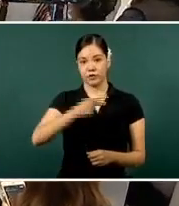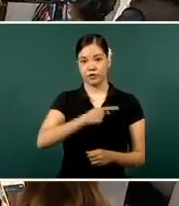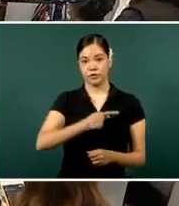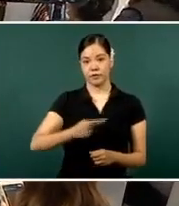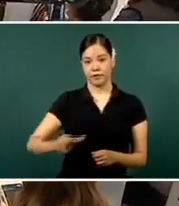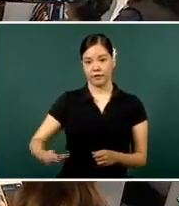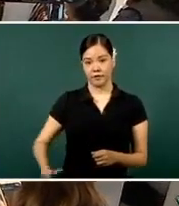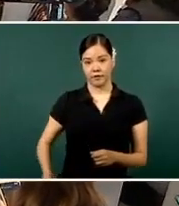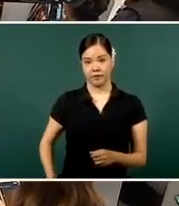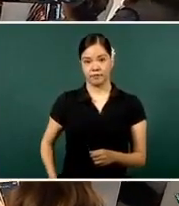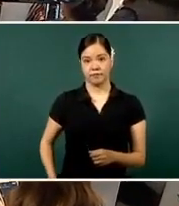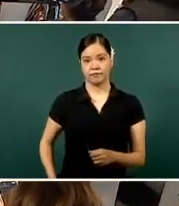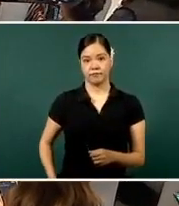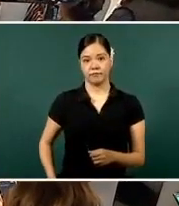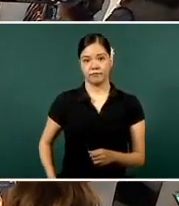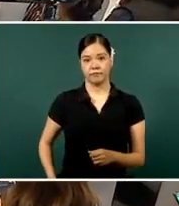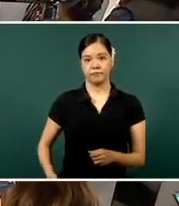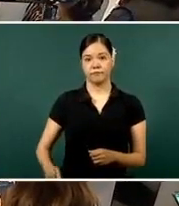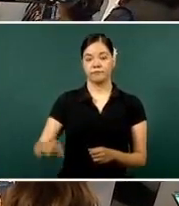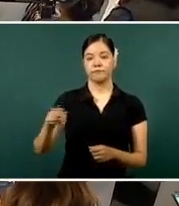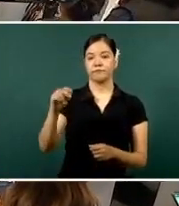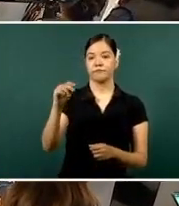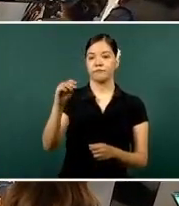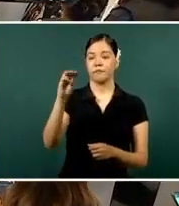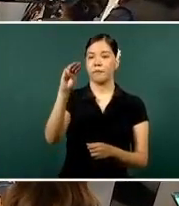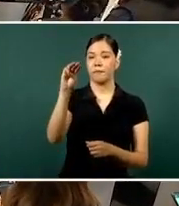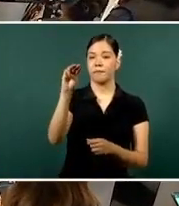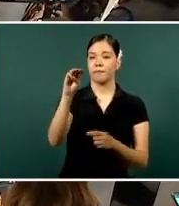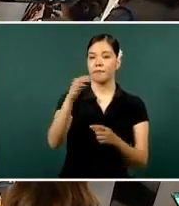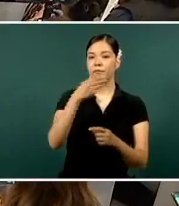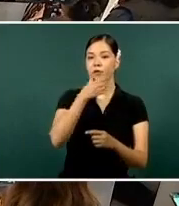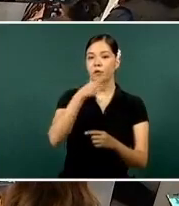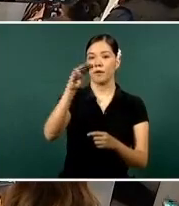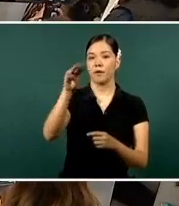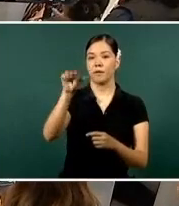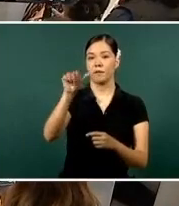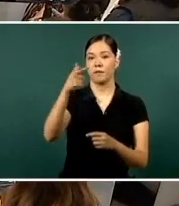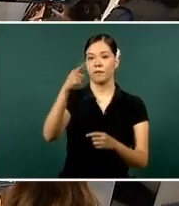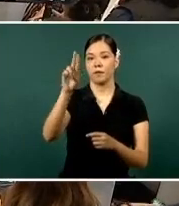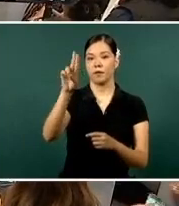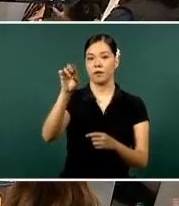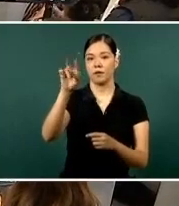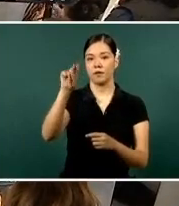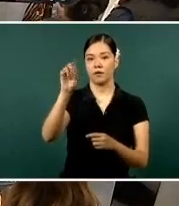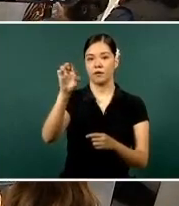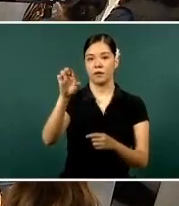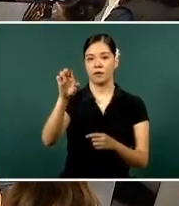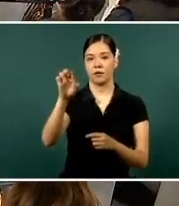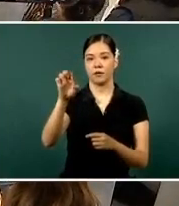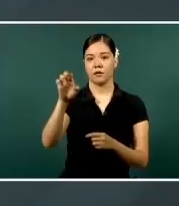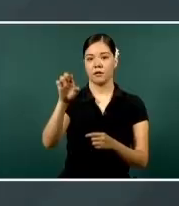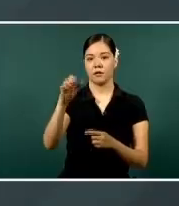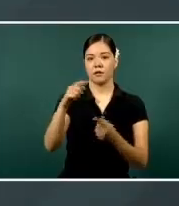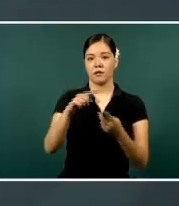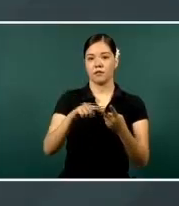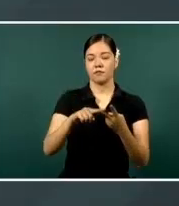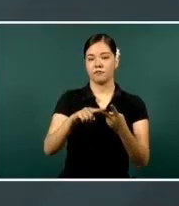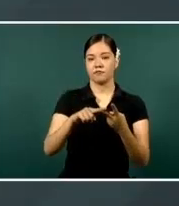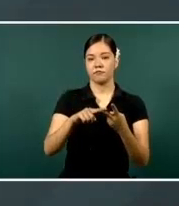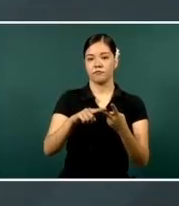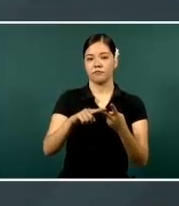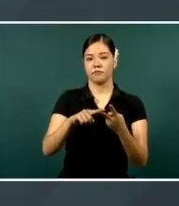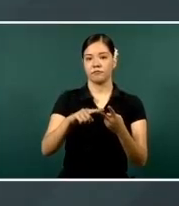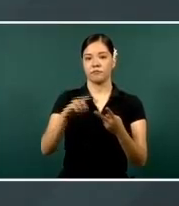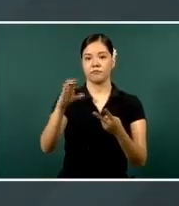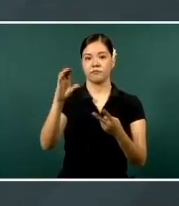Maguepe Mugutekich, Yamza Agdaukot Kadaukanyaki,